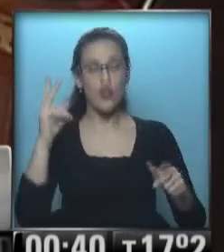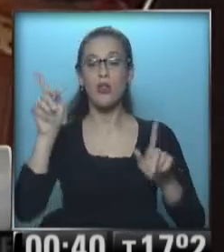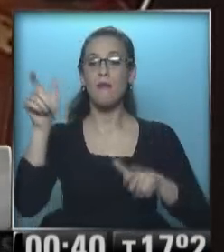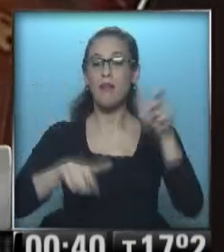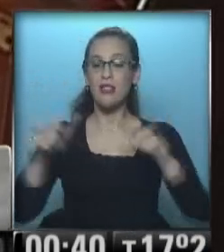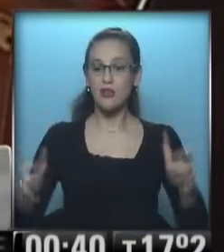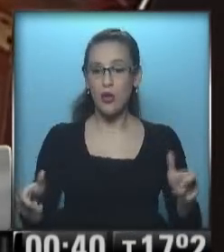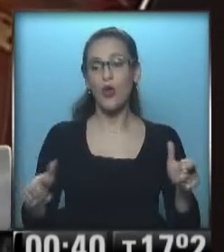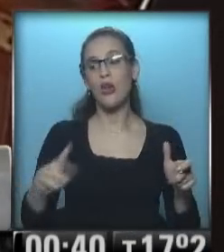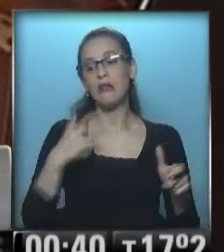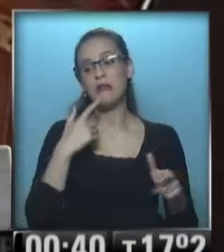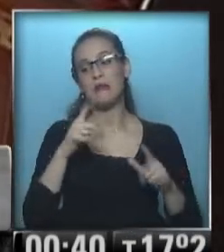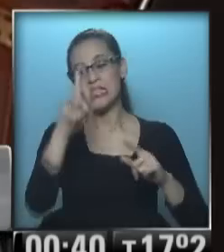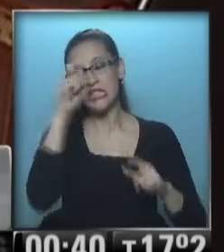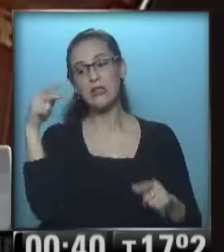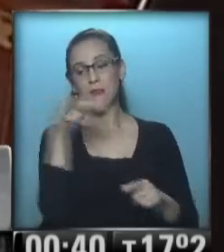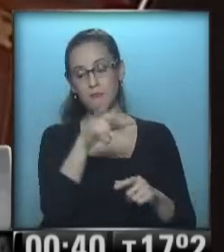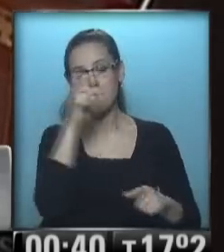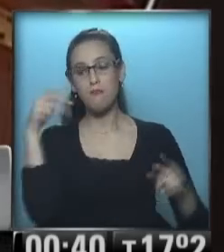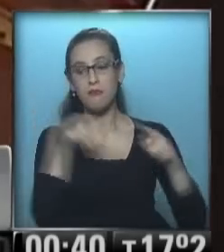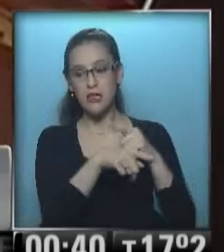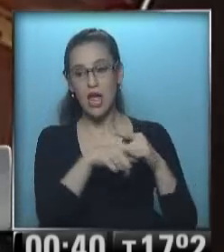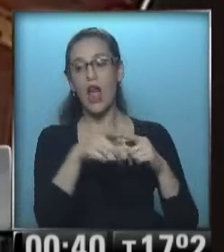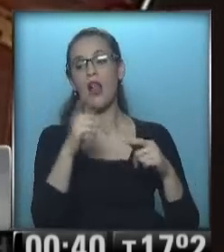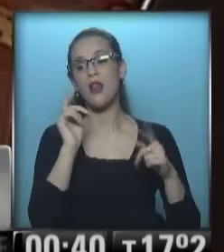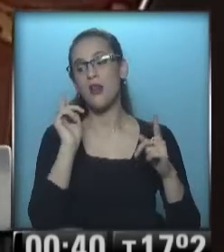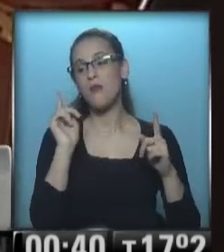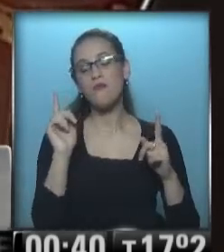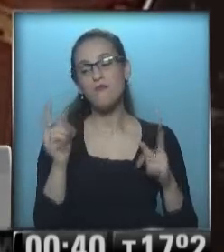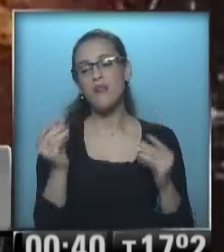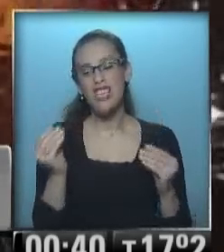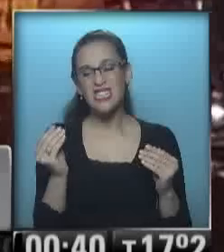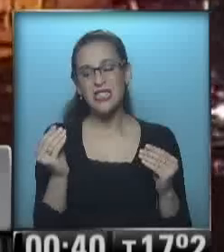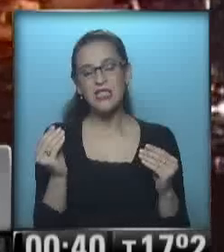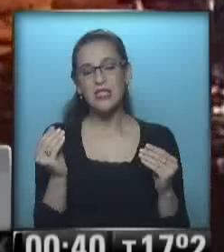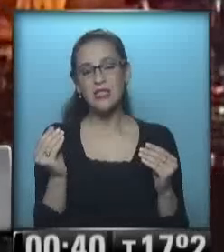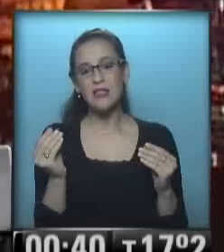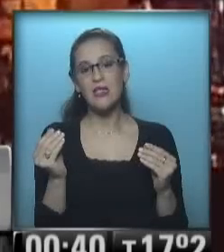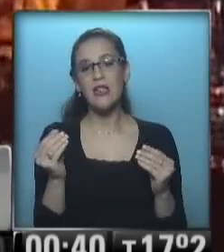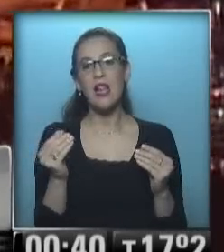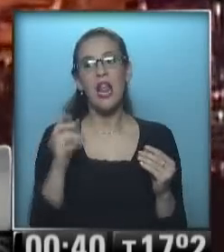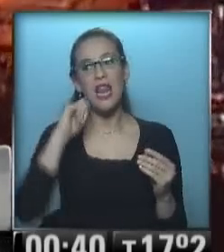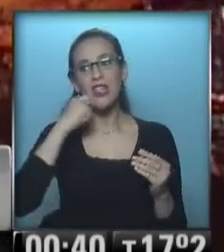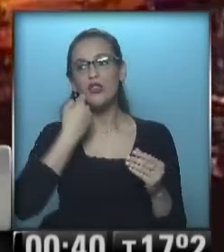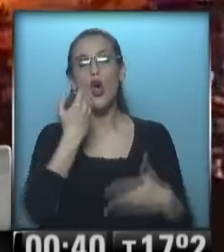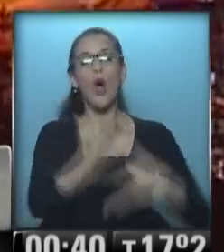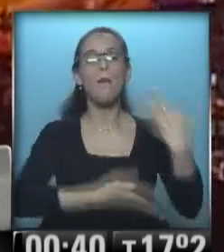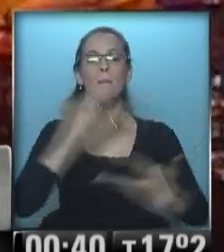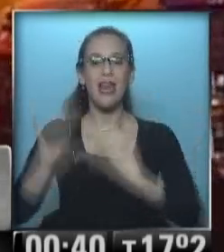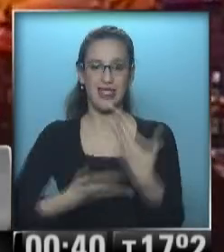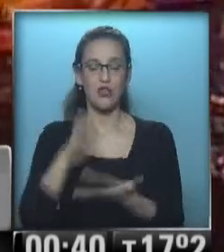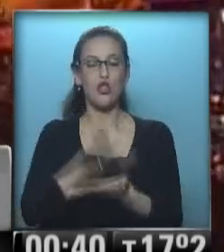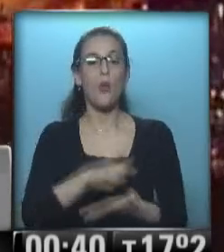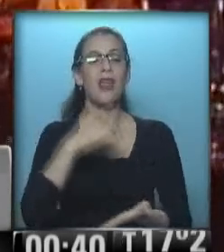clínica, esperando poder compartir con alguien ese momento, me parece que eso es lo más importante de lo que deja un